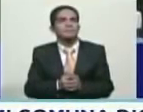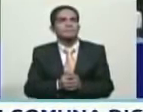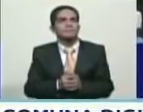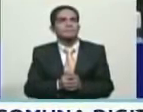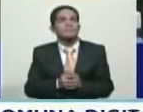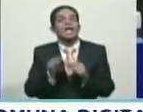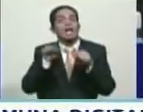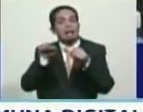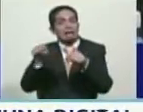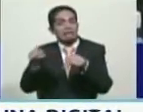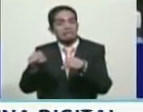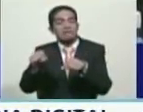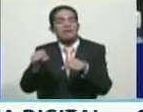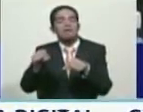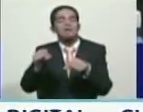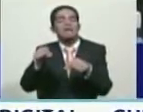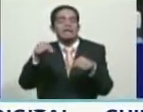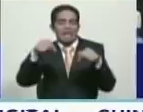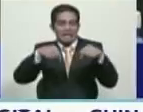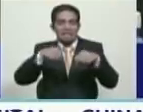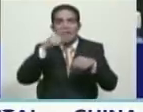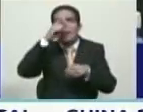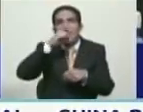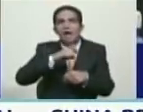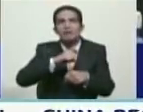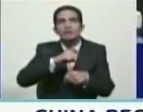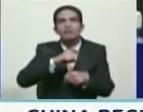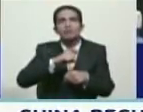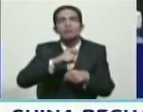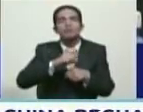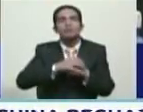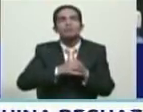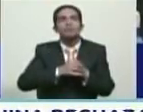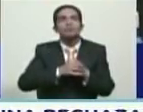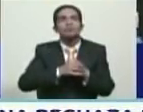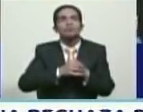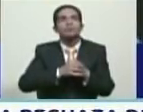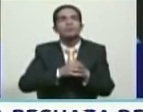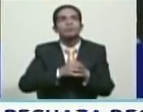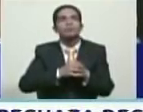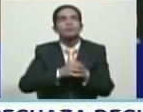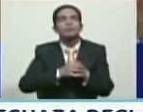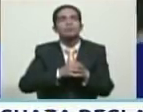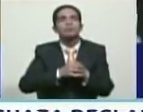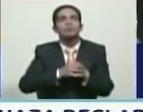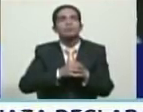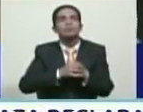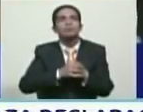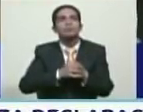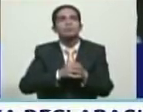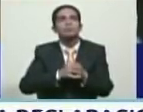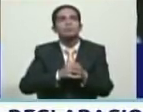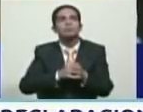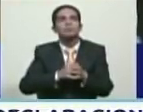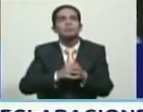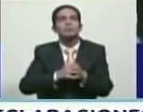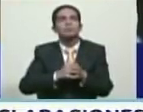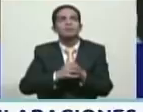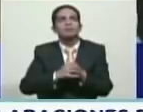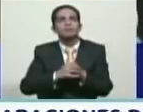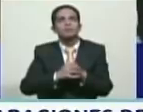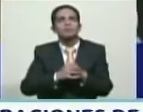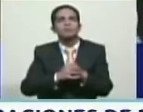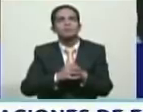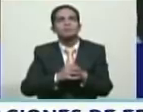this is the year, este es el año 2018, and then it was 2017 or towards the end of 2016.